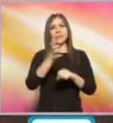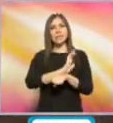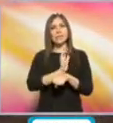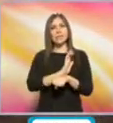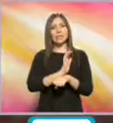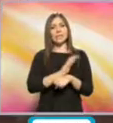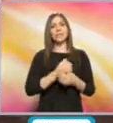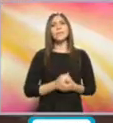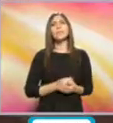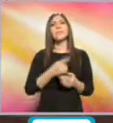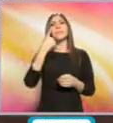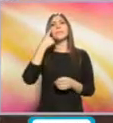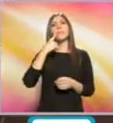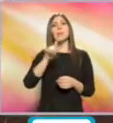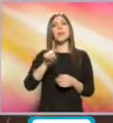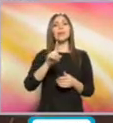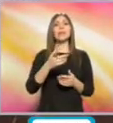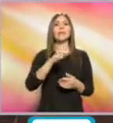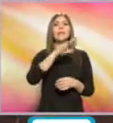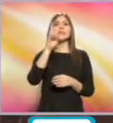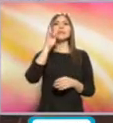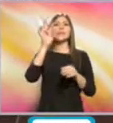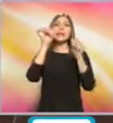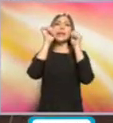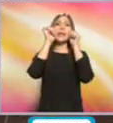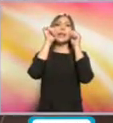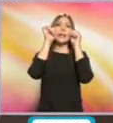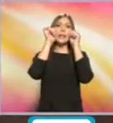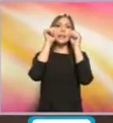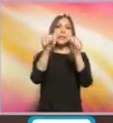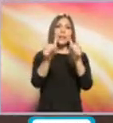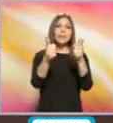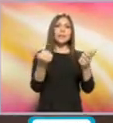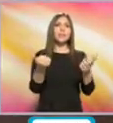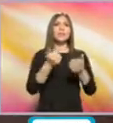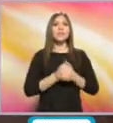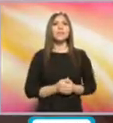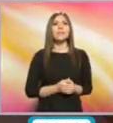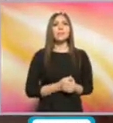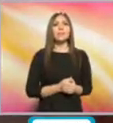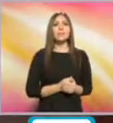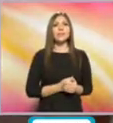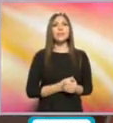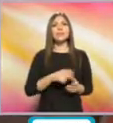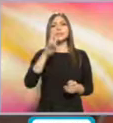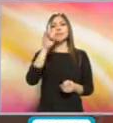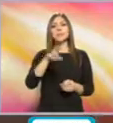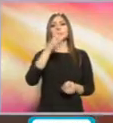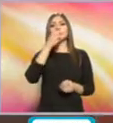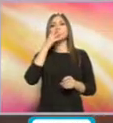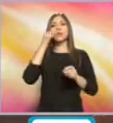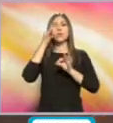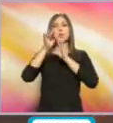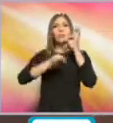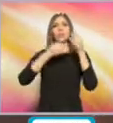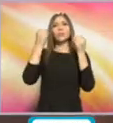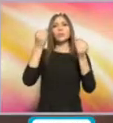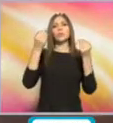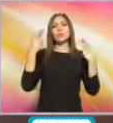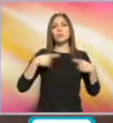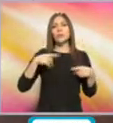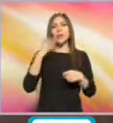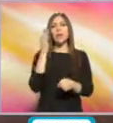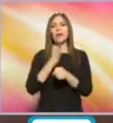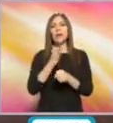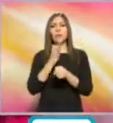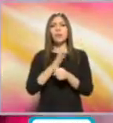para que estén pendientes. Vamos, y entren. Así es. Gaby, son grandes noticias. Definitivamente muchísimas personas que pueden estar